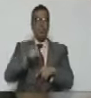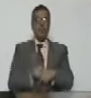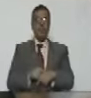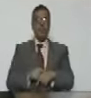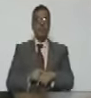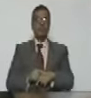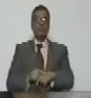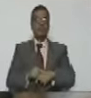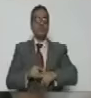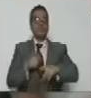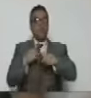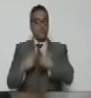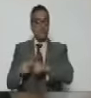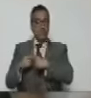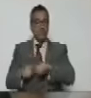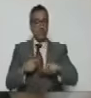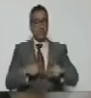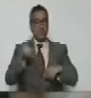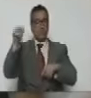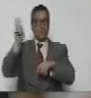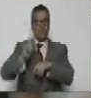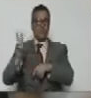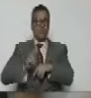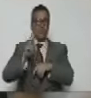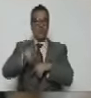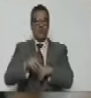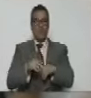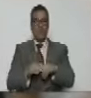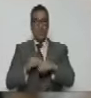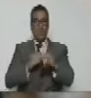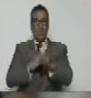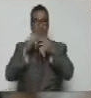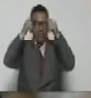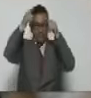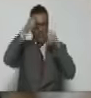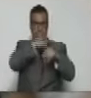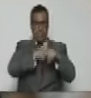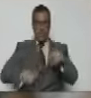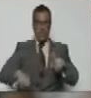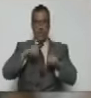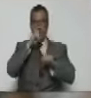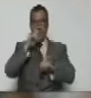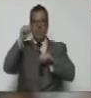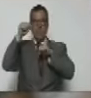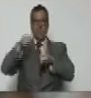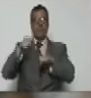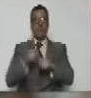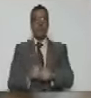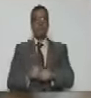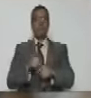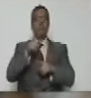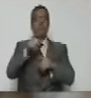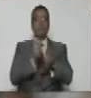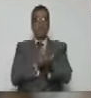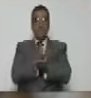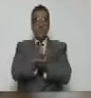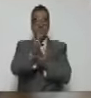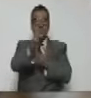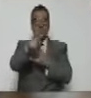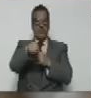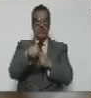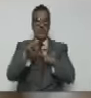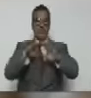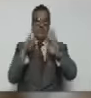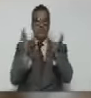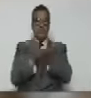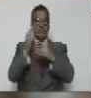la pluripolaridad que Venezuela, con el comandante Chávez y con el presidente Nicolás Maduro, está encauzado para que